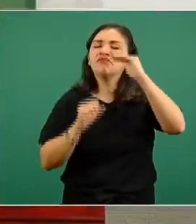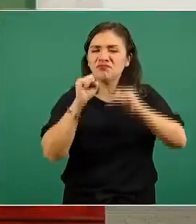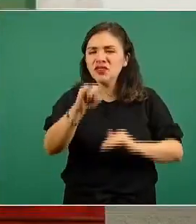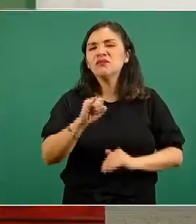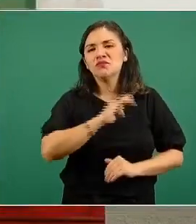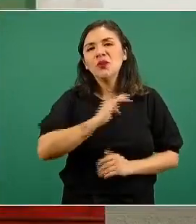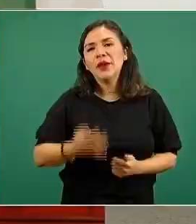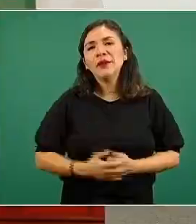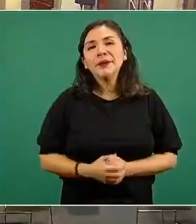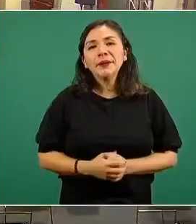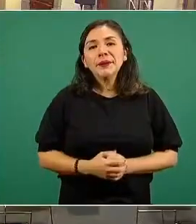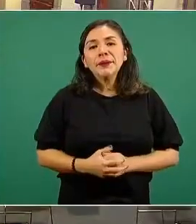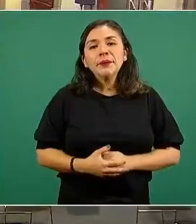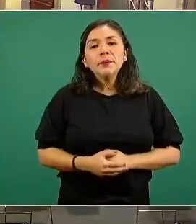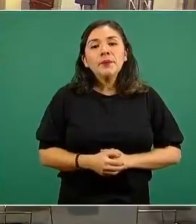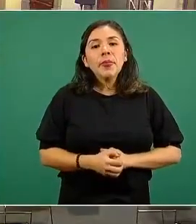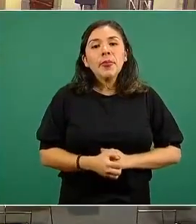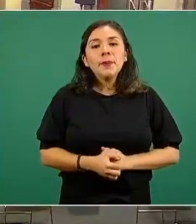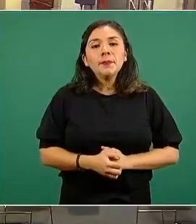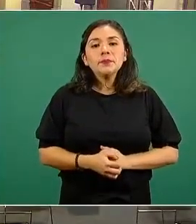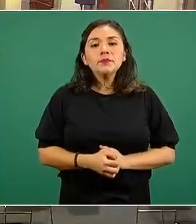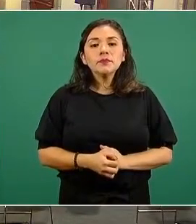posible.